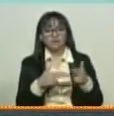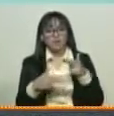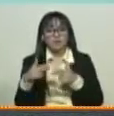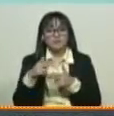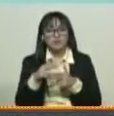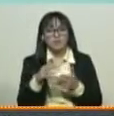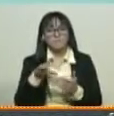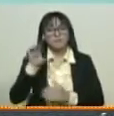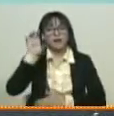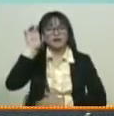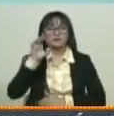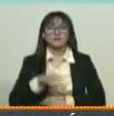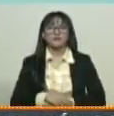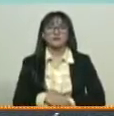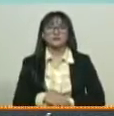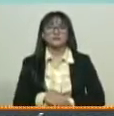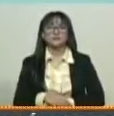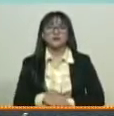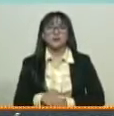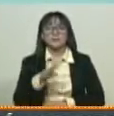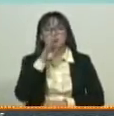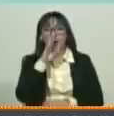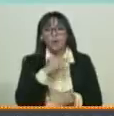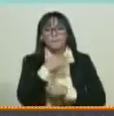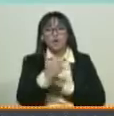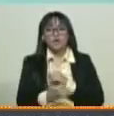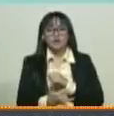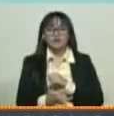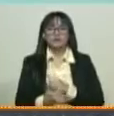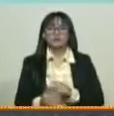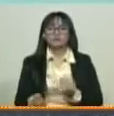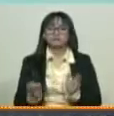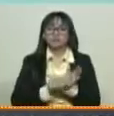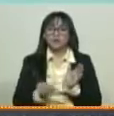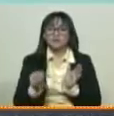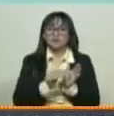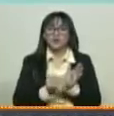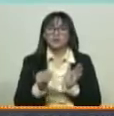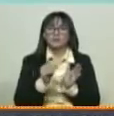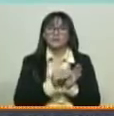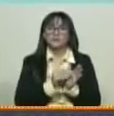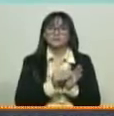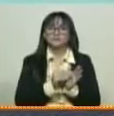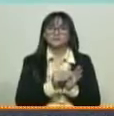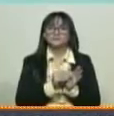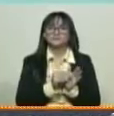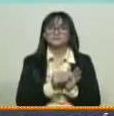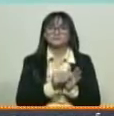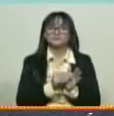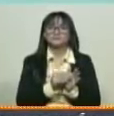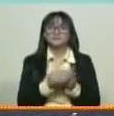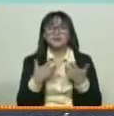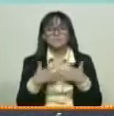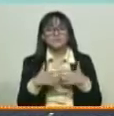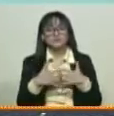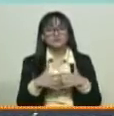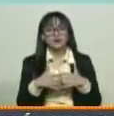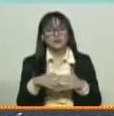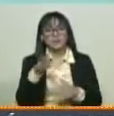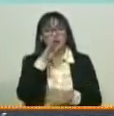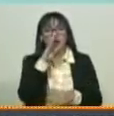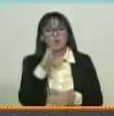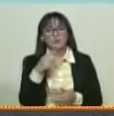patria. Vamos a crear un banco de proyectos, donde también va a estar incorporado la red de empresarios, un banco de